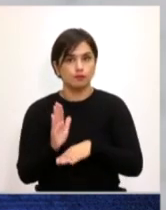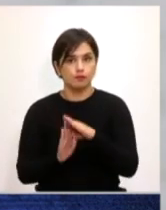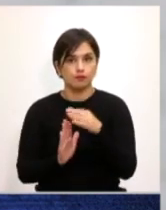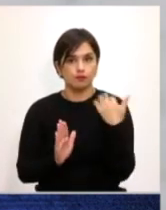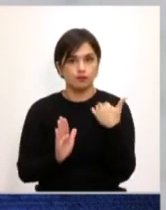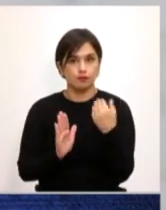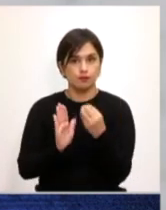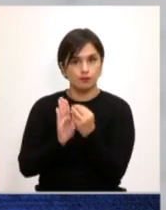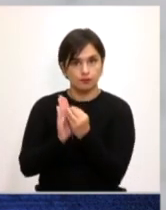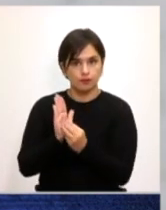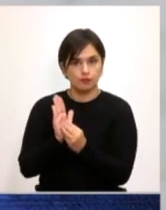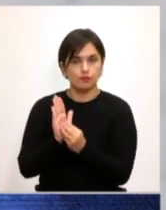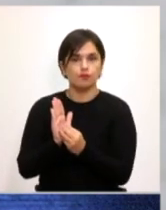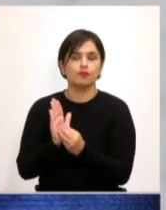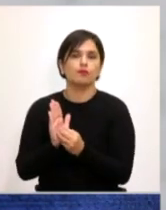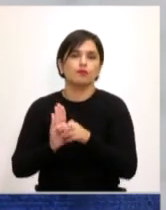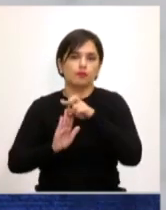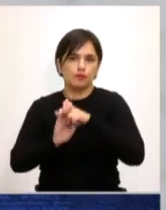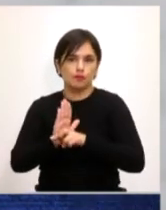legislativa.